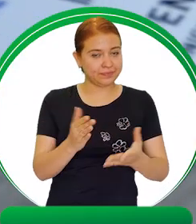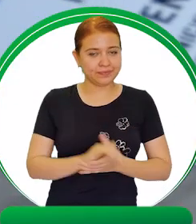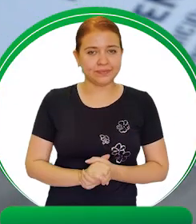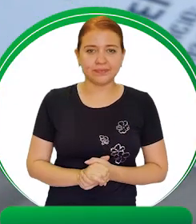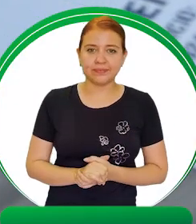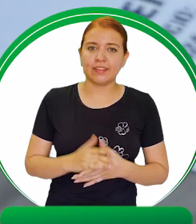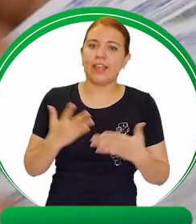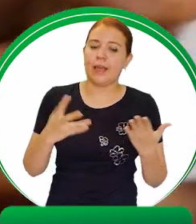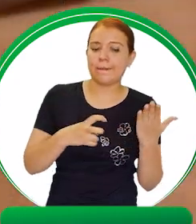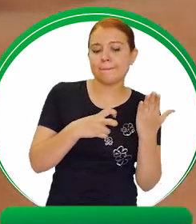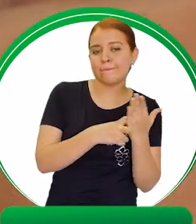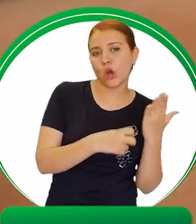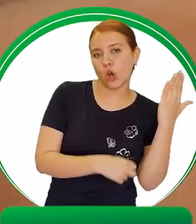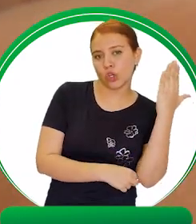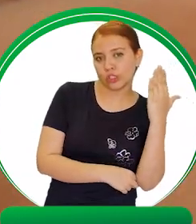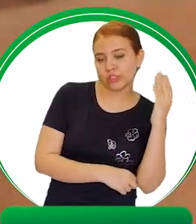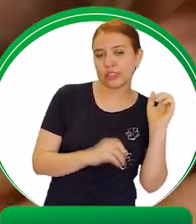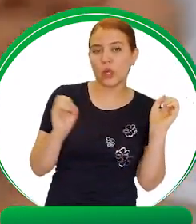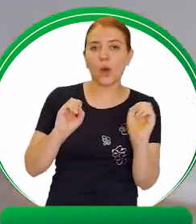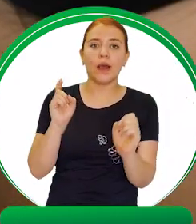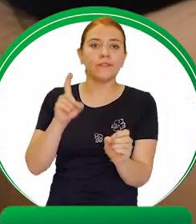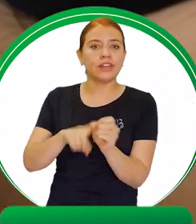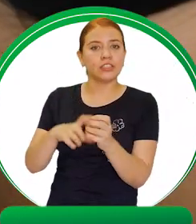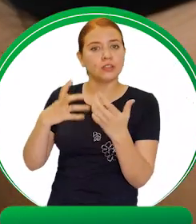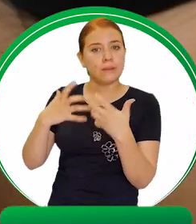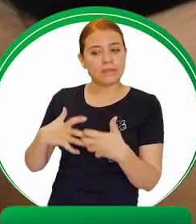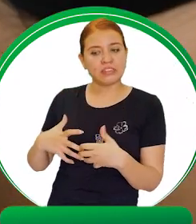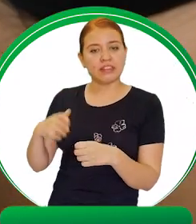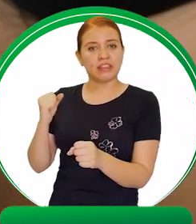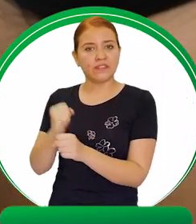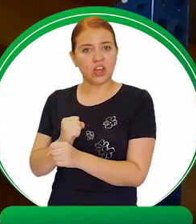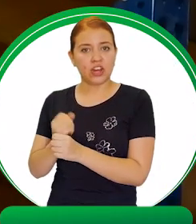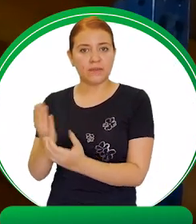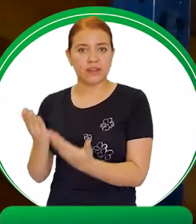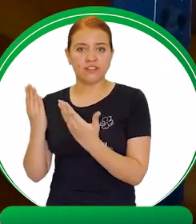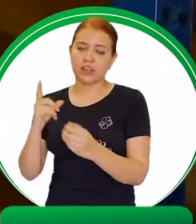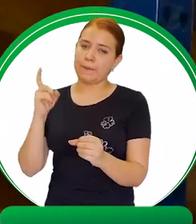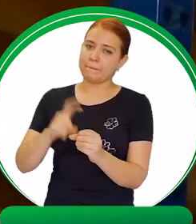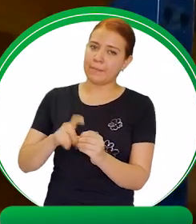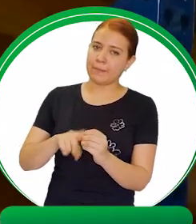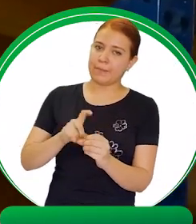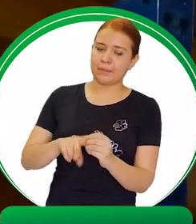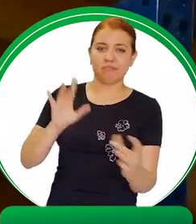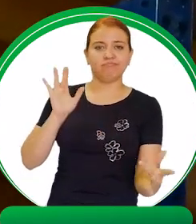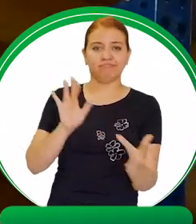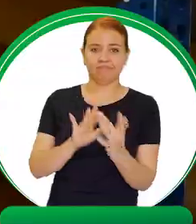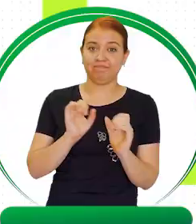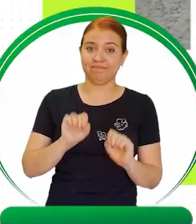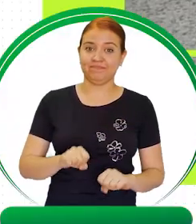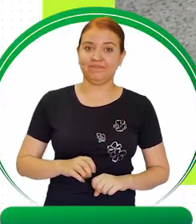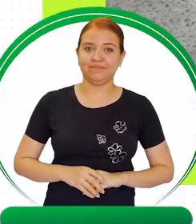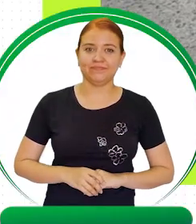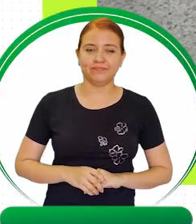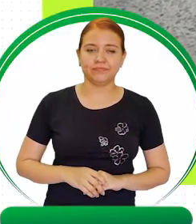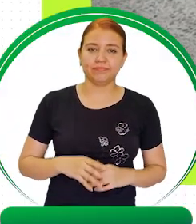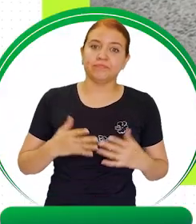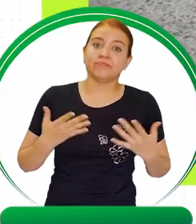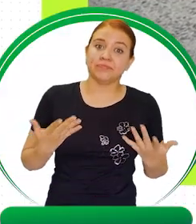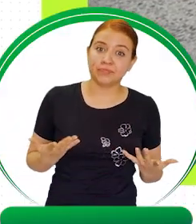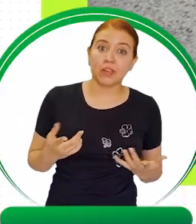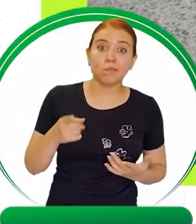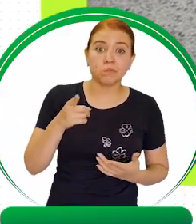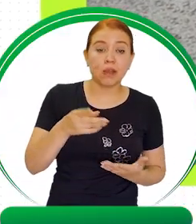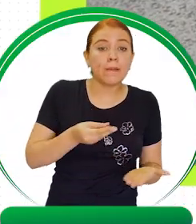Desde la adquisición de bonos de Confecine hasta la afiliación de empresas, trabajadores y beneficiarios. También